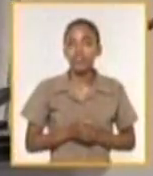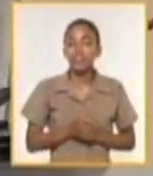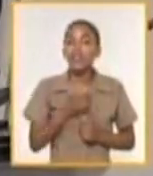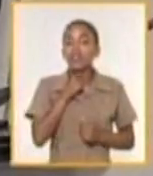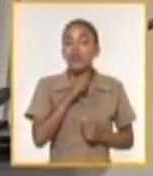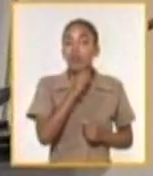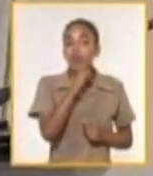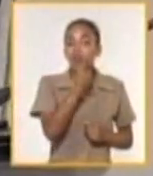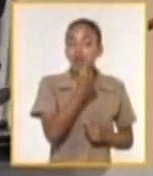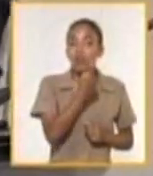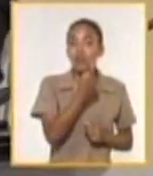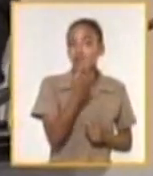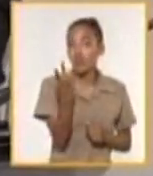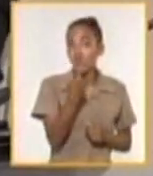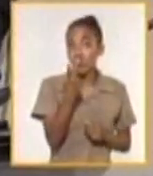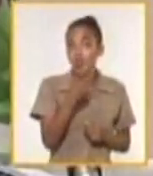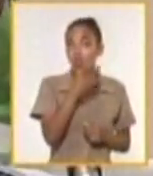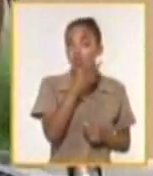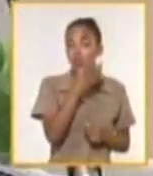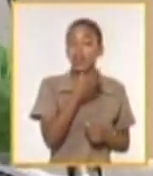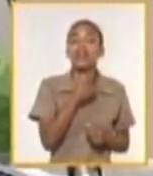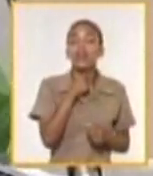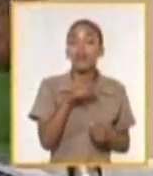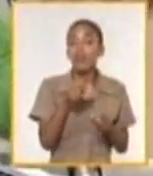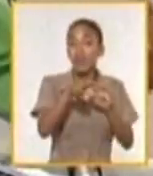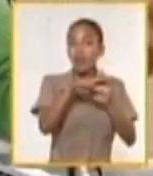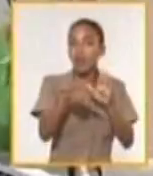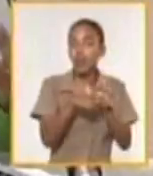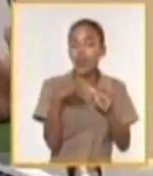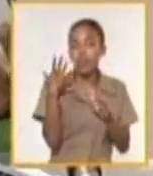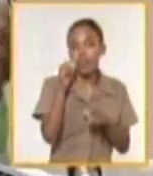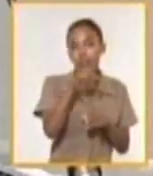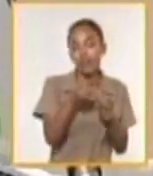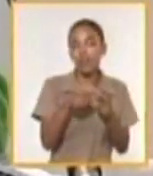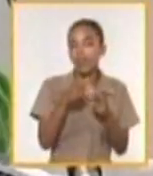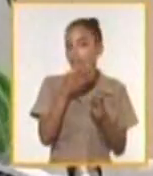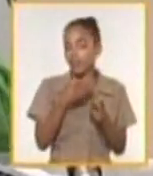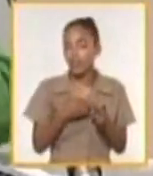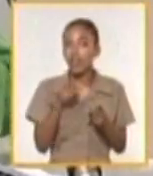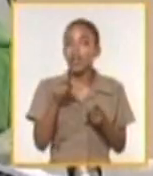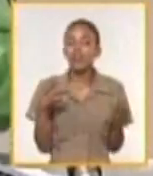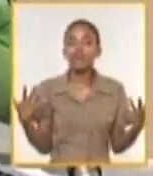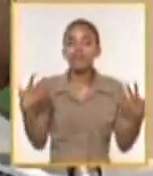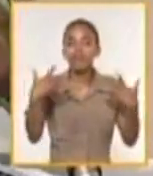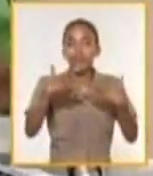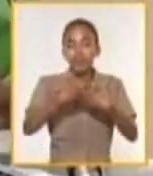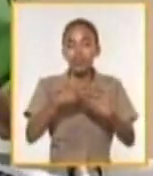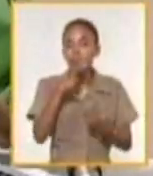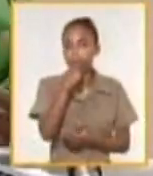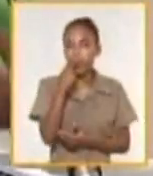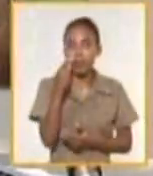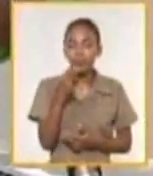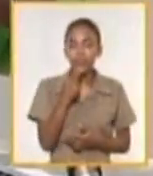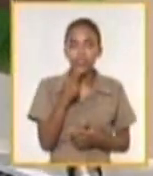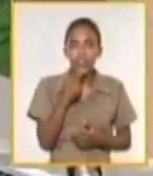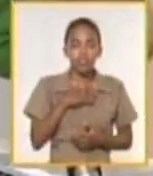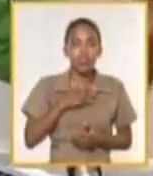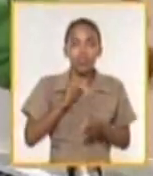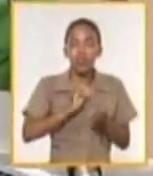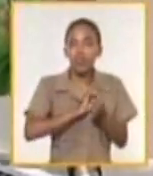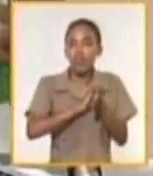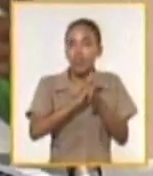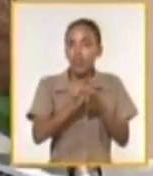abogados, él y Fidel. Exactamente. Hay otra conexión con Martí, y es precisamente esa vocación jurídica, vocación